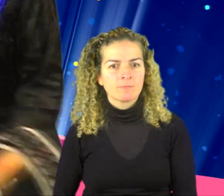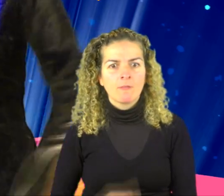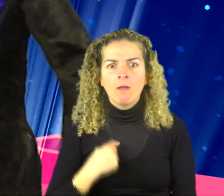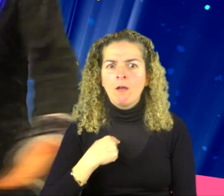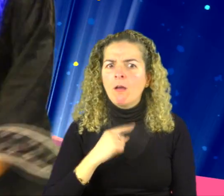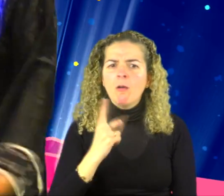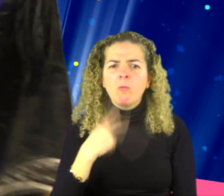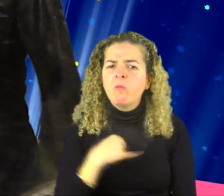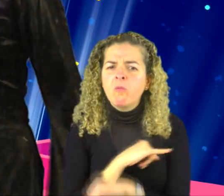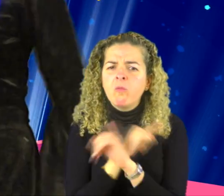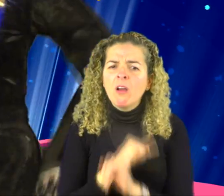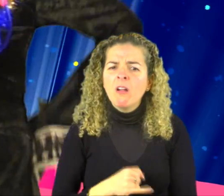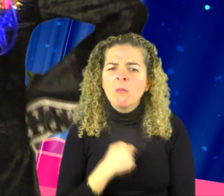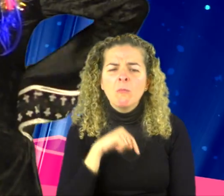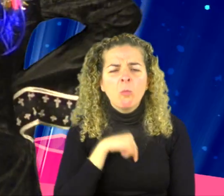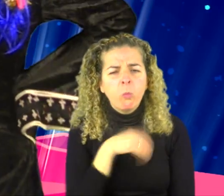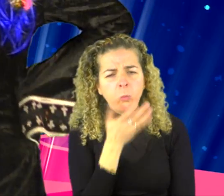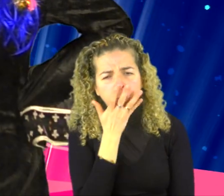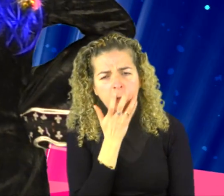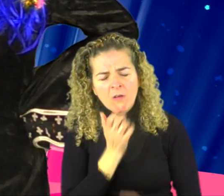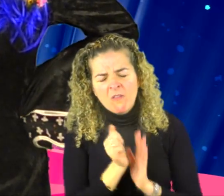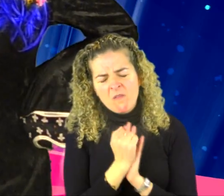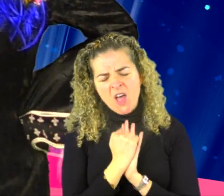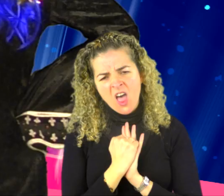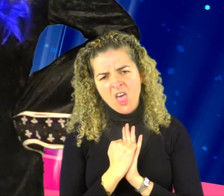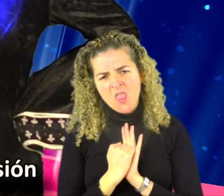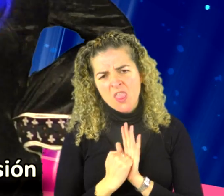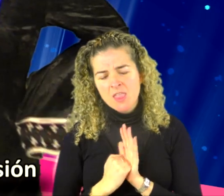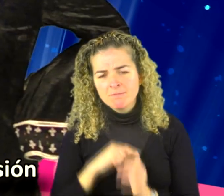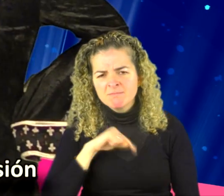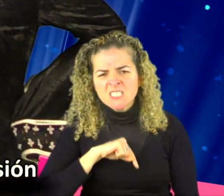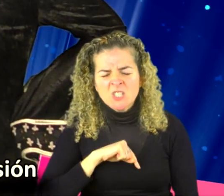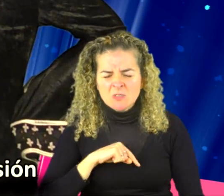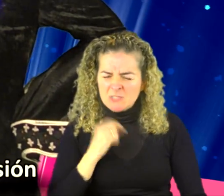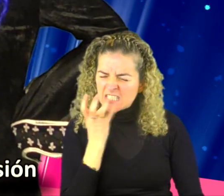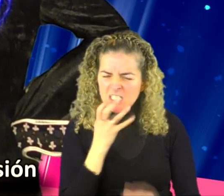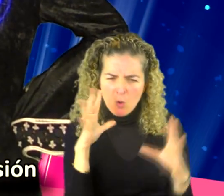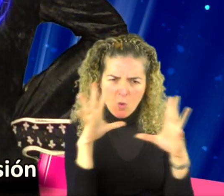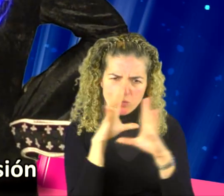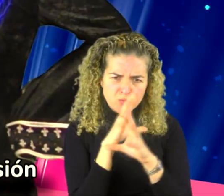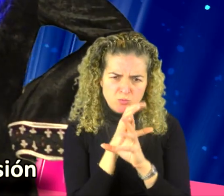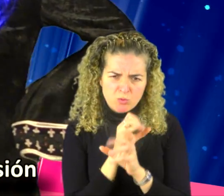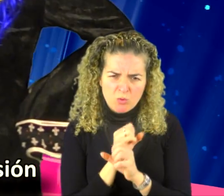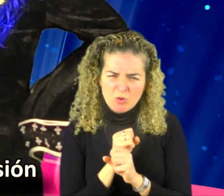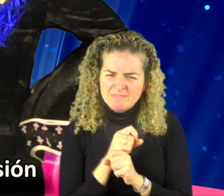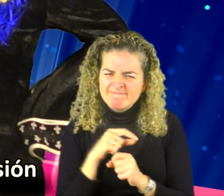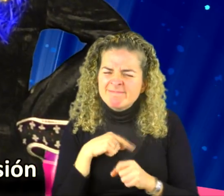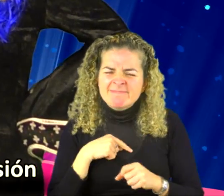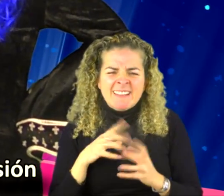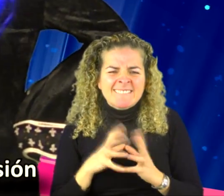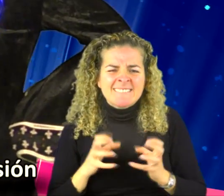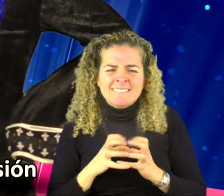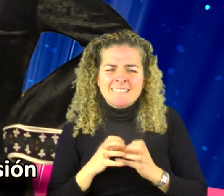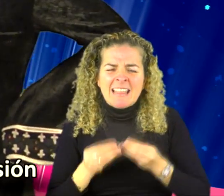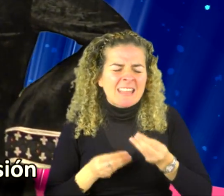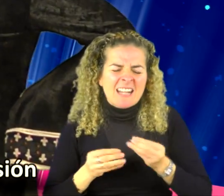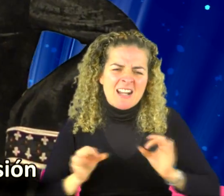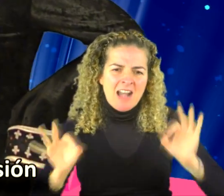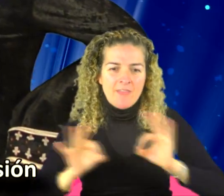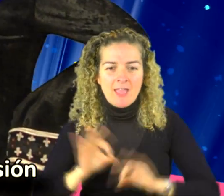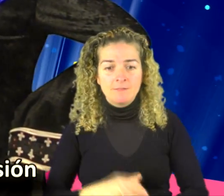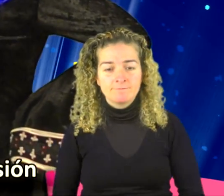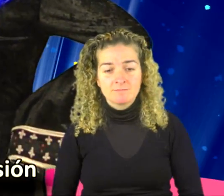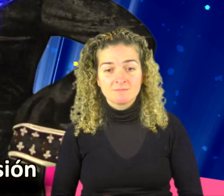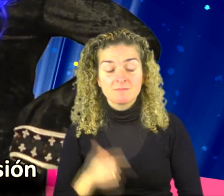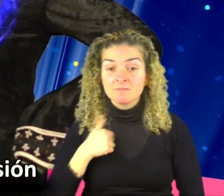No me hace ilusión nada. En mi planeta me han dicho que tengo una